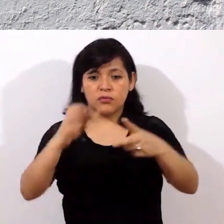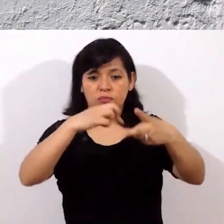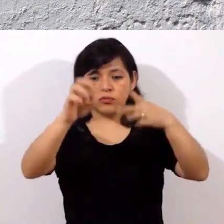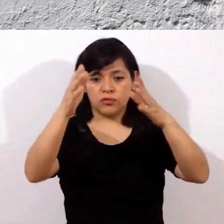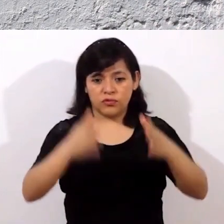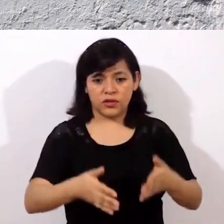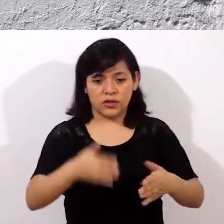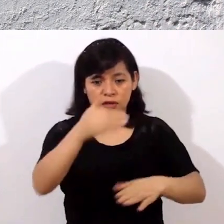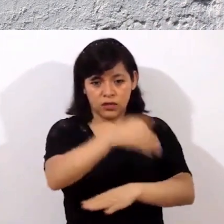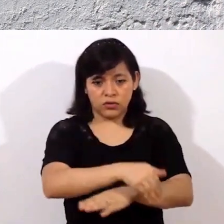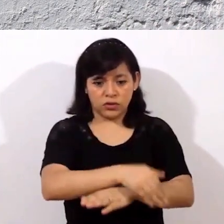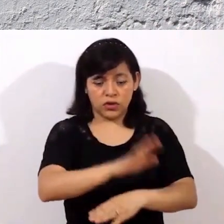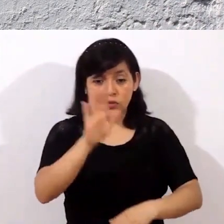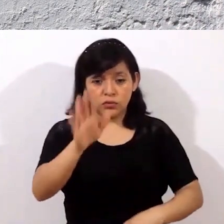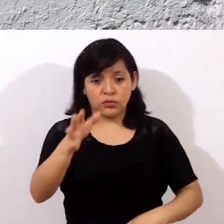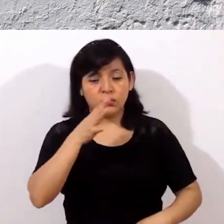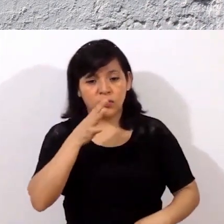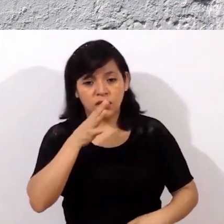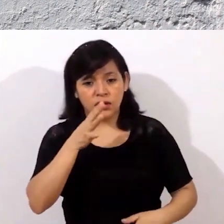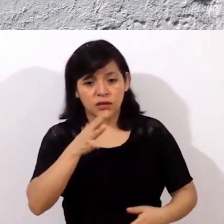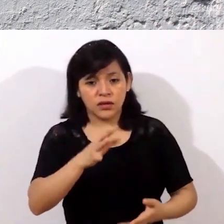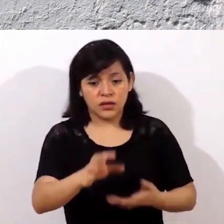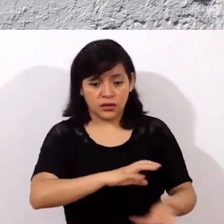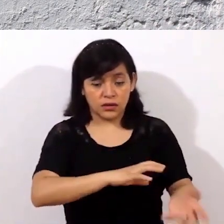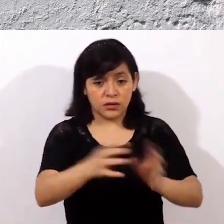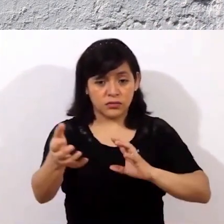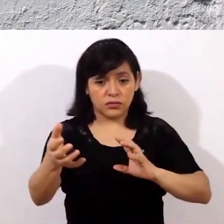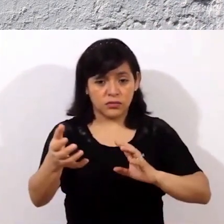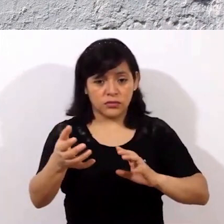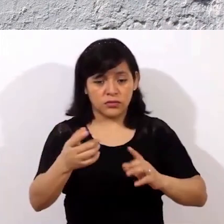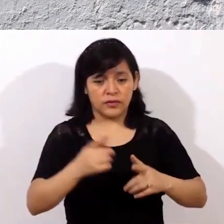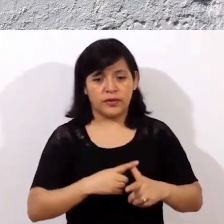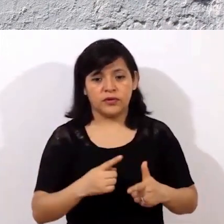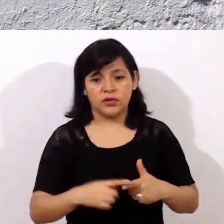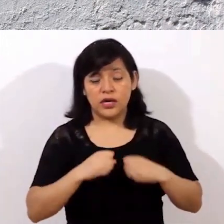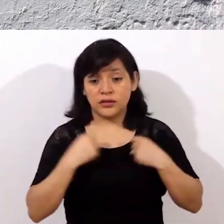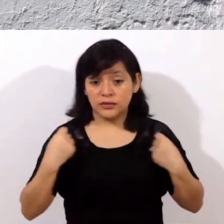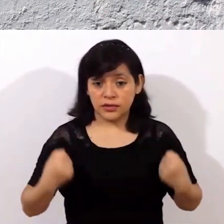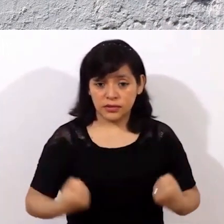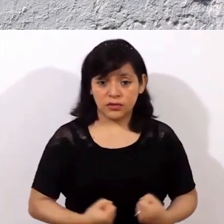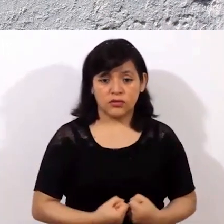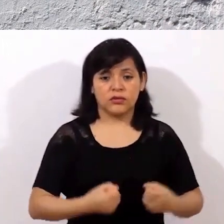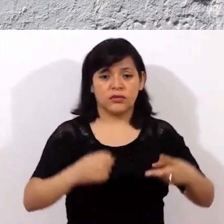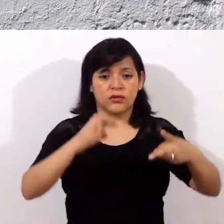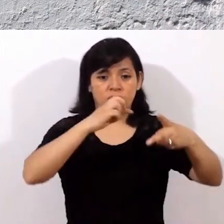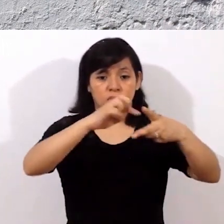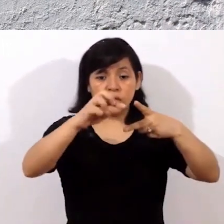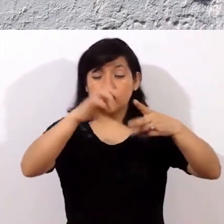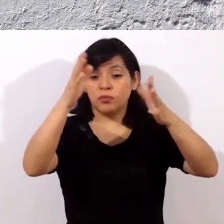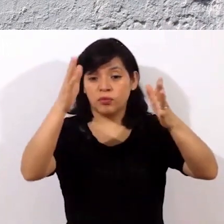y a tu madre destruiré. Así que los sacerdotes, los profetas,